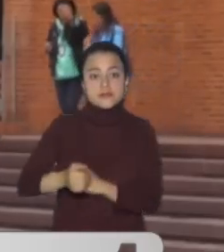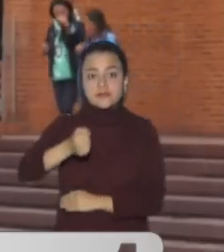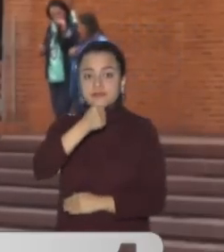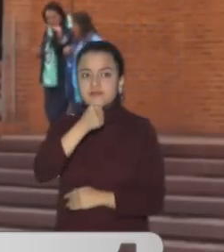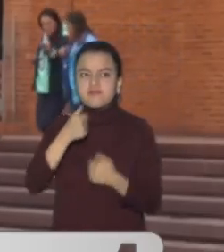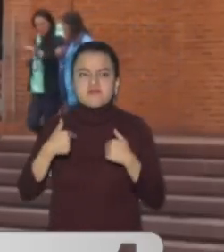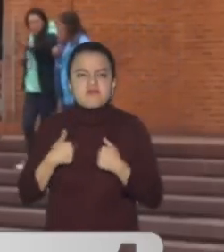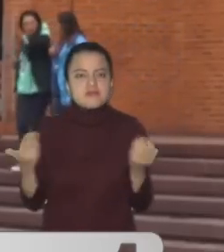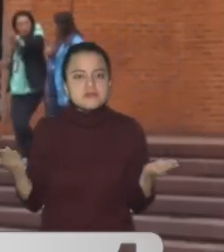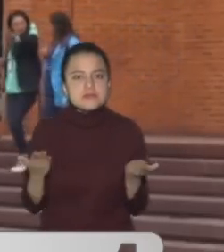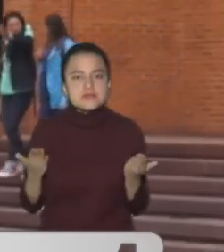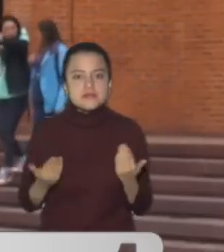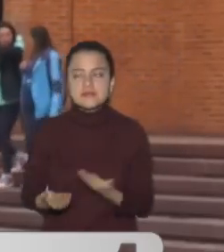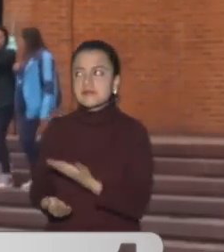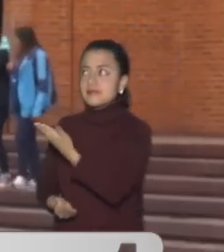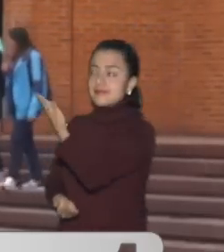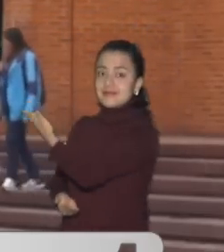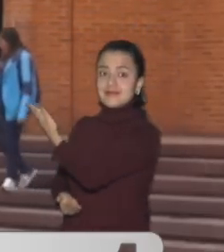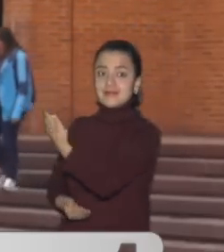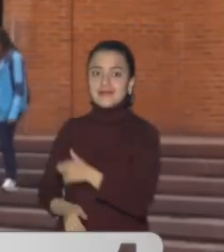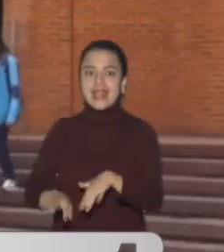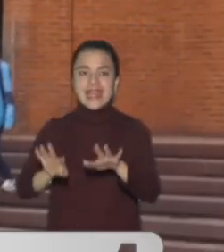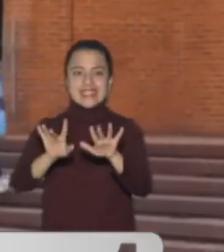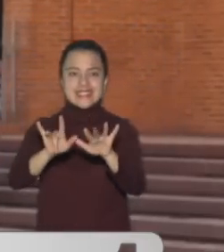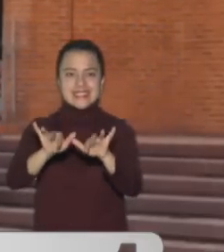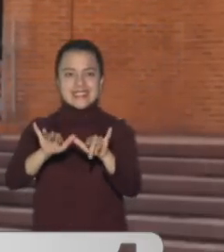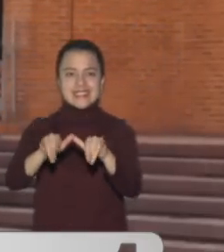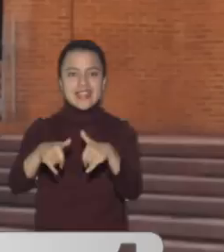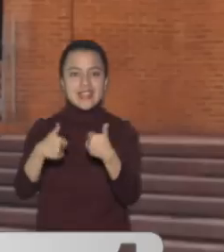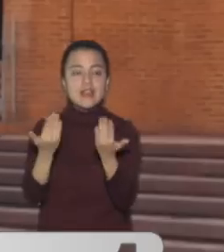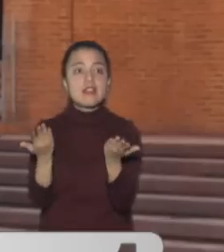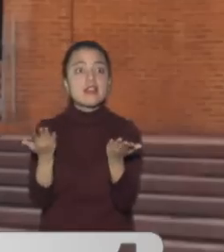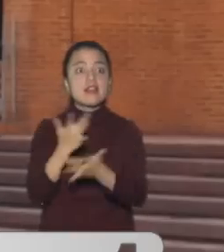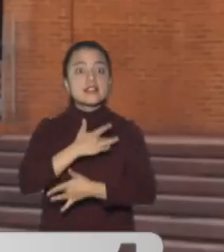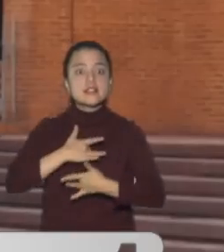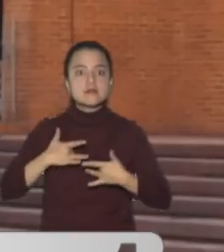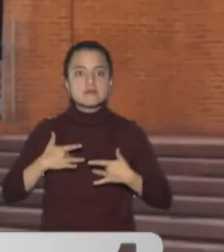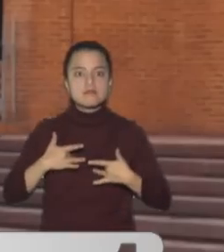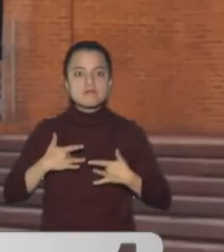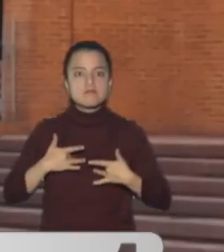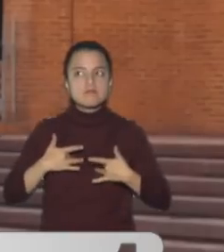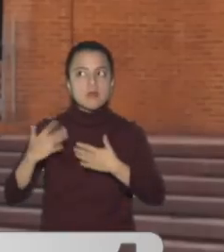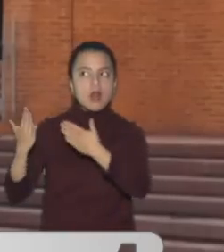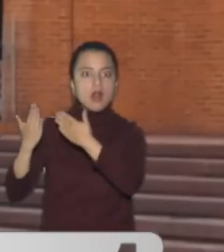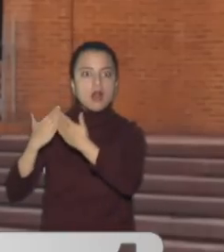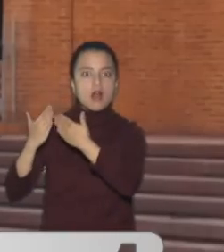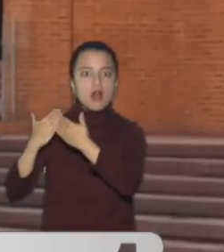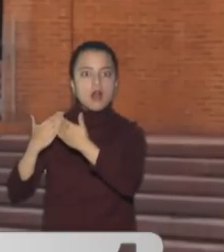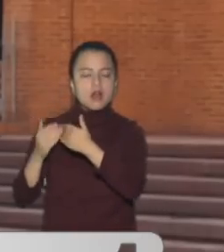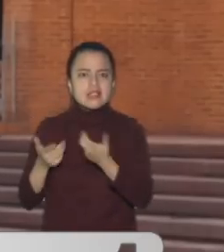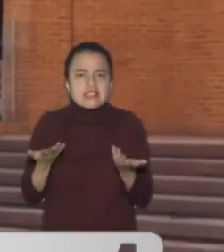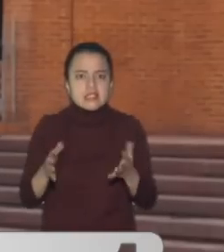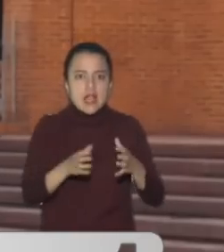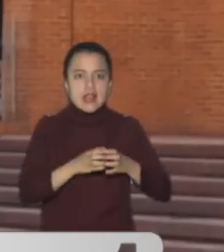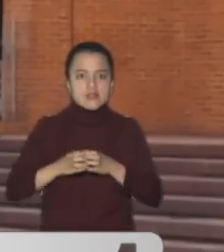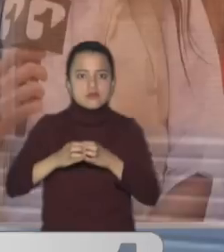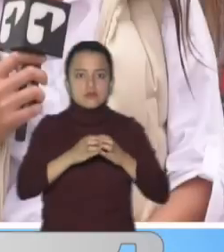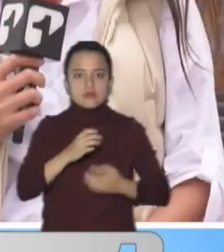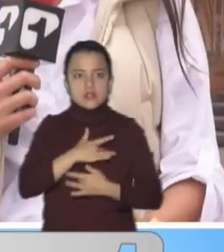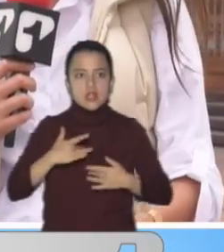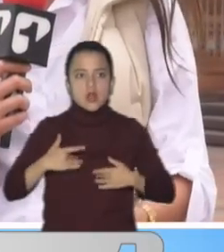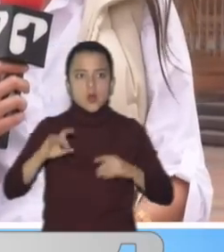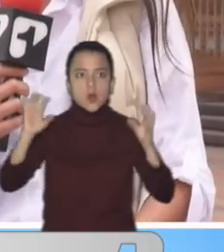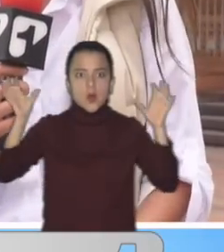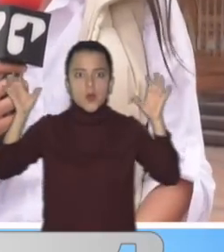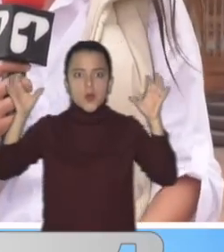en la Secretaría de Salud porque hace pocos minutos recibimos una alarma por parte de la Asociación Colombiana de